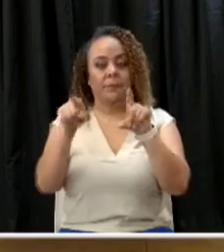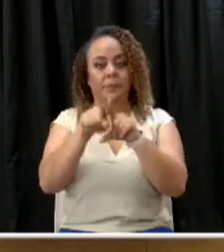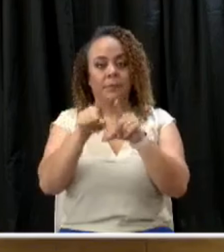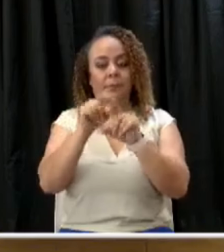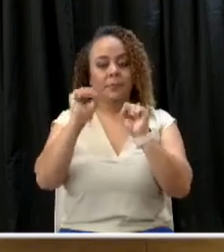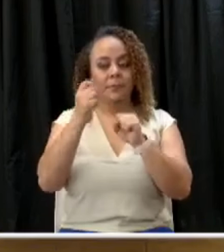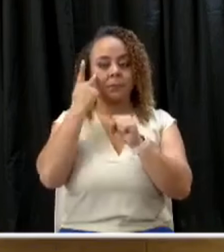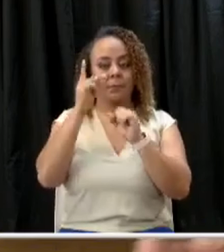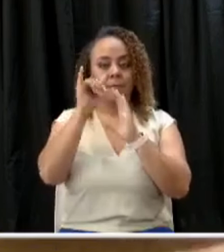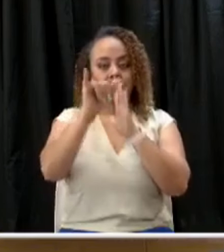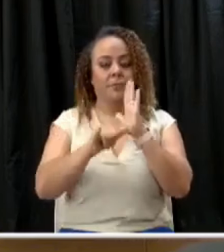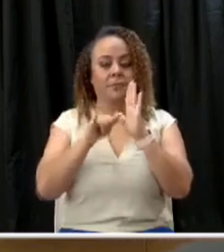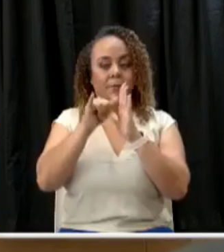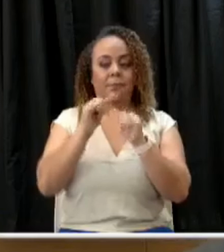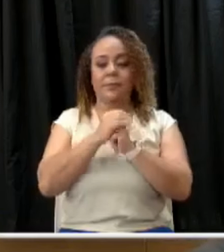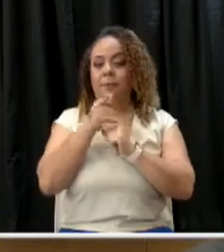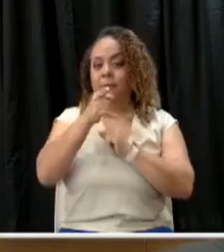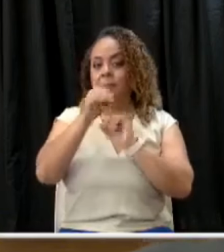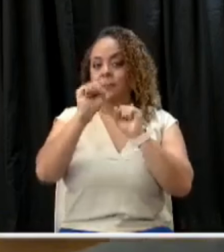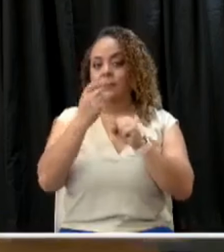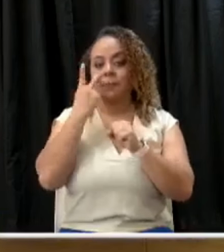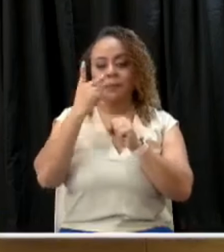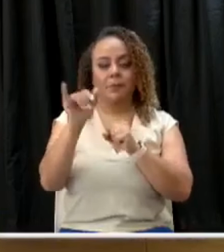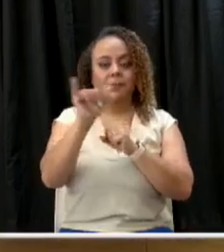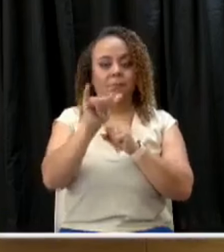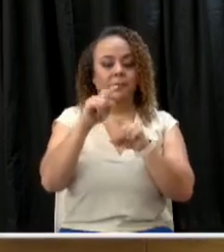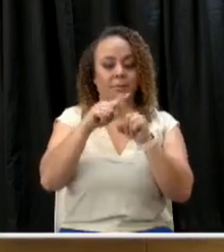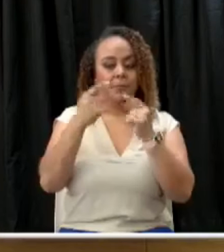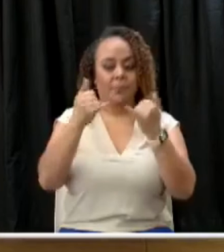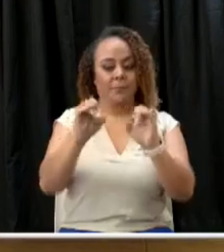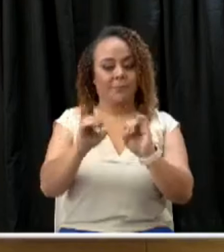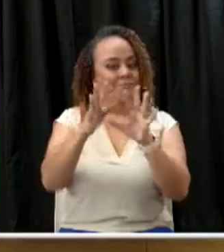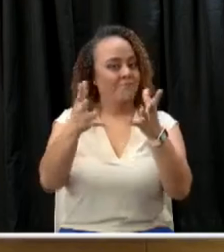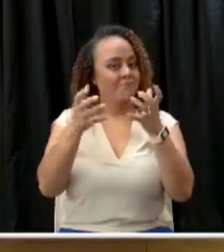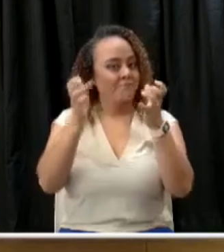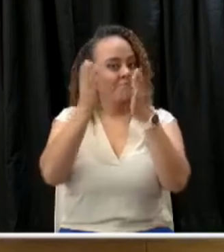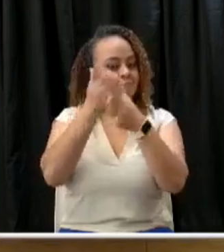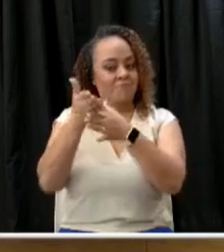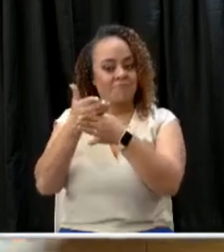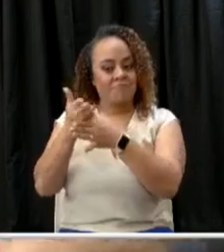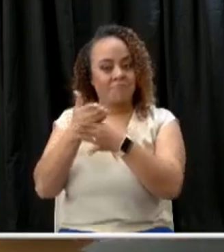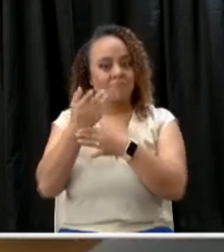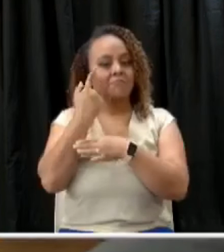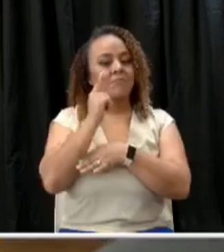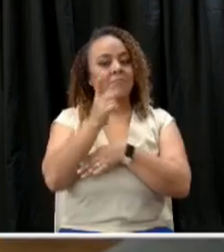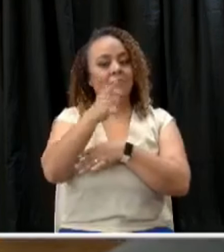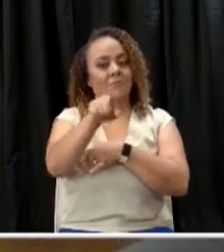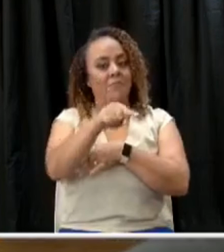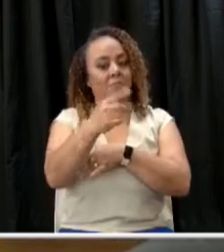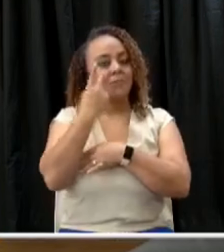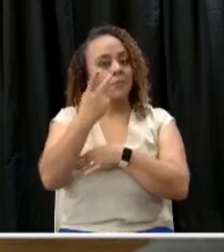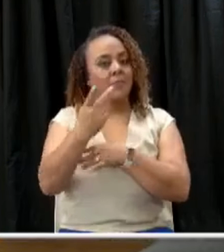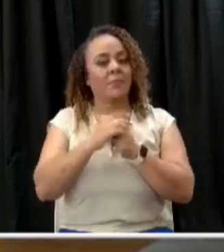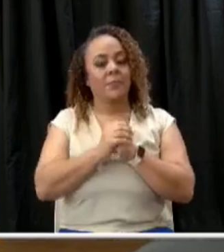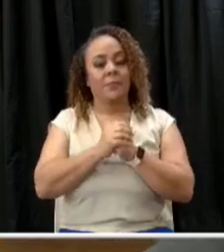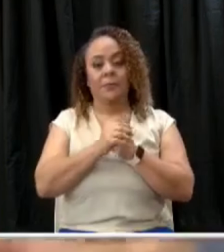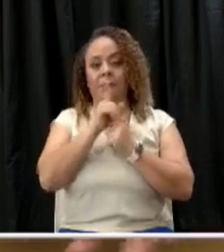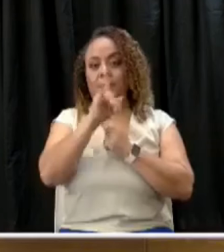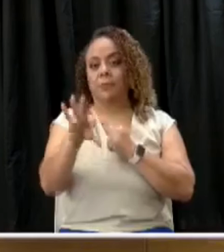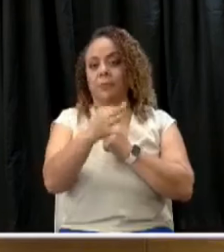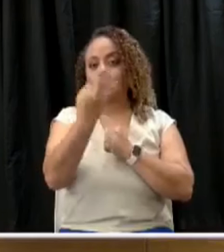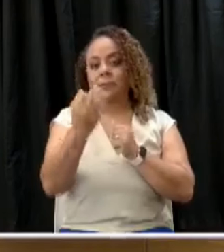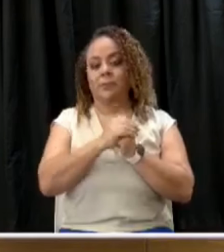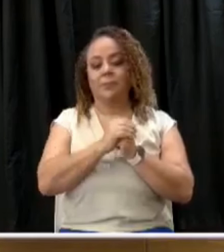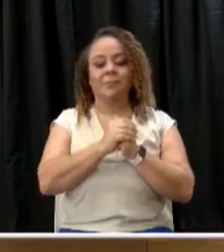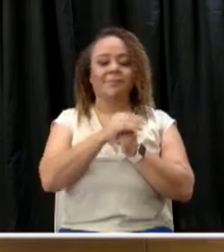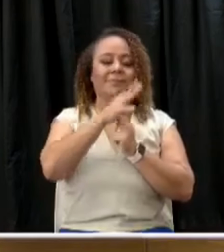disponible en nuestro canal de YouTube. Ahí lo puede ver también, pero en esta mañana se los queremos compartir para que usted vea de una forma